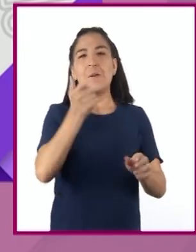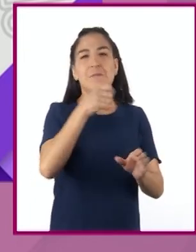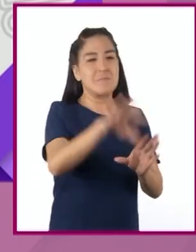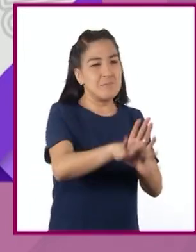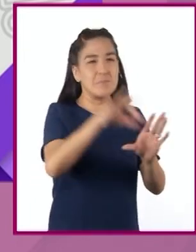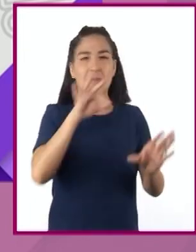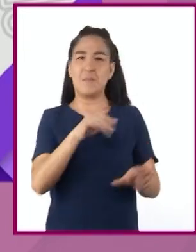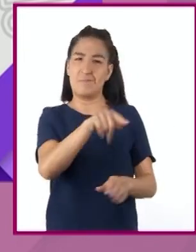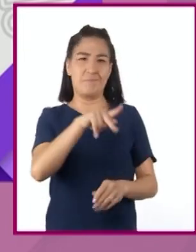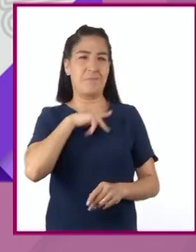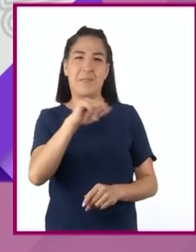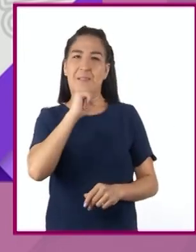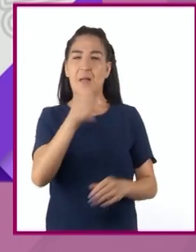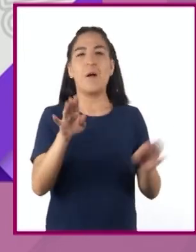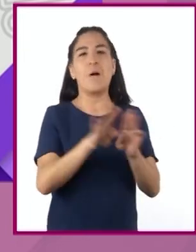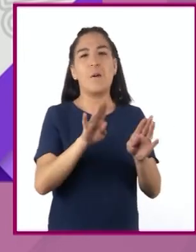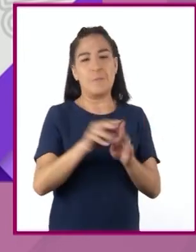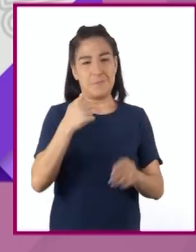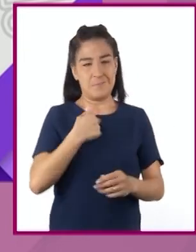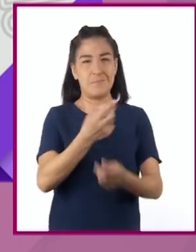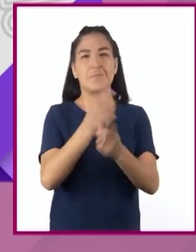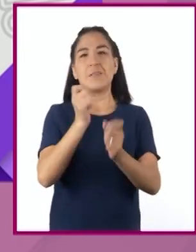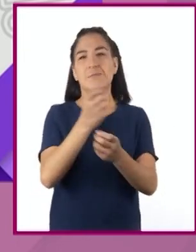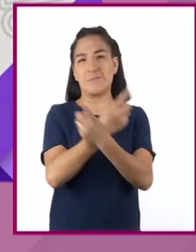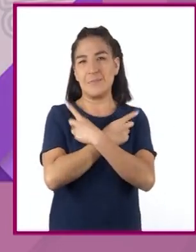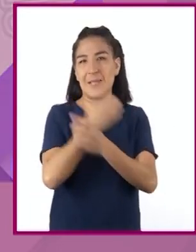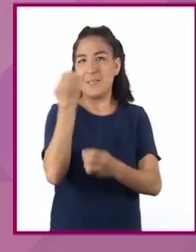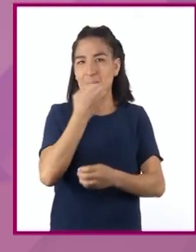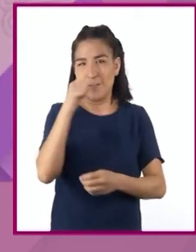y menos poner en juego mi conducta en la escuela.